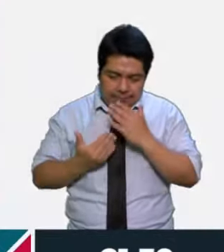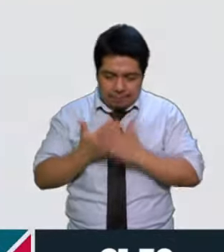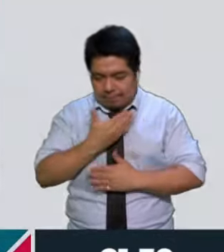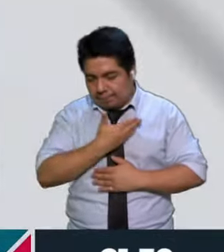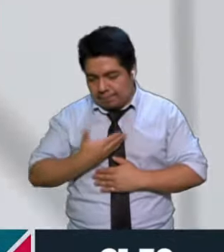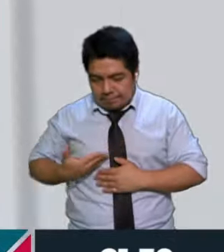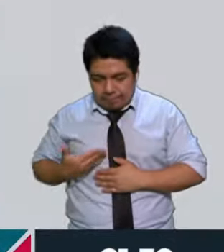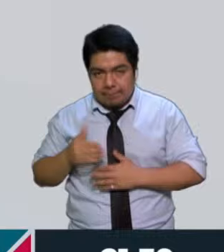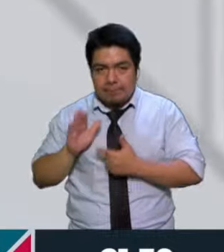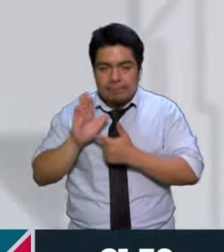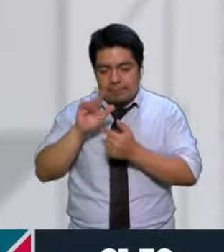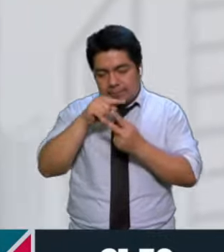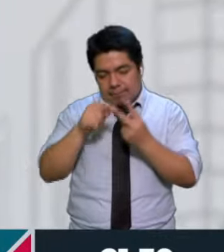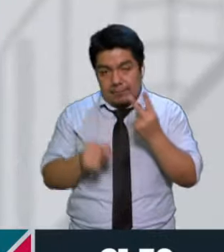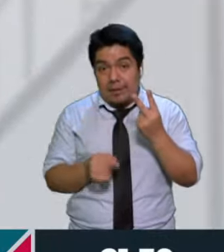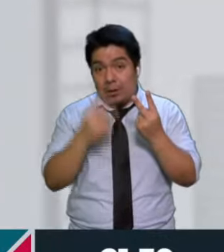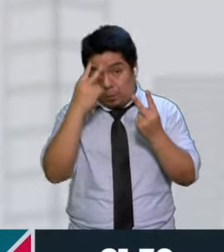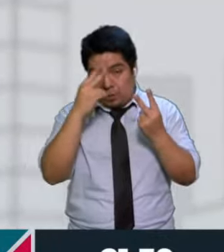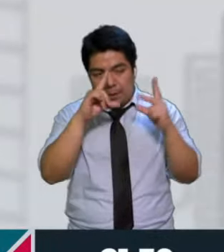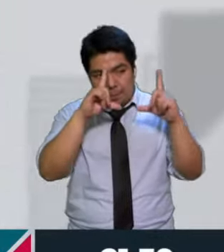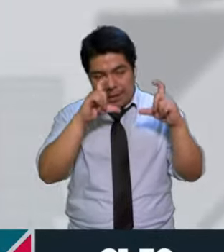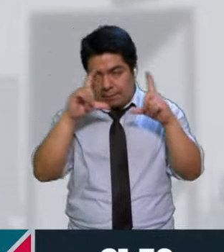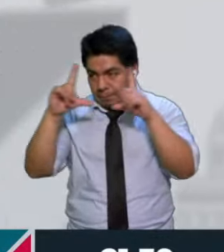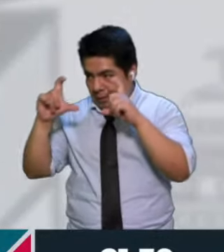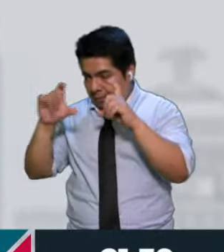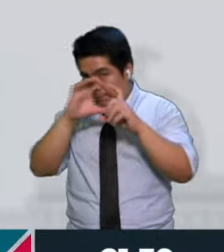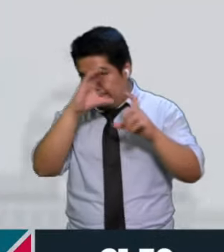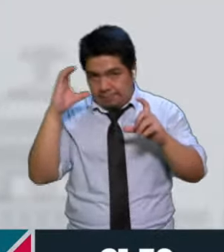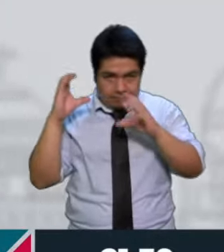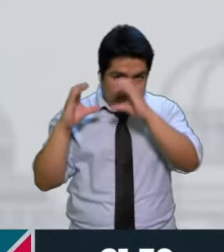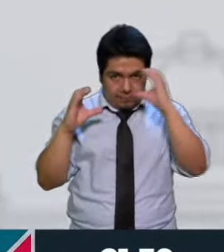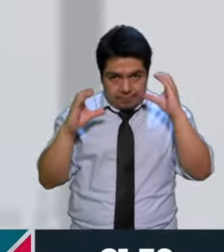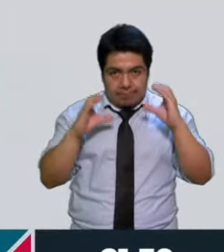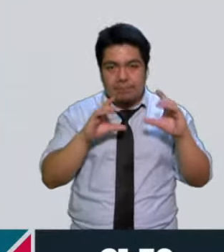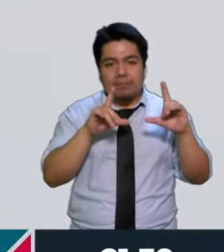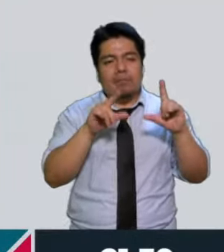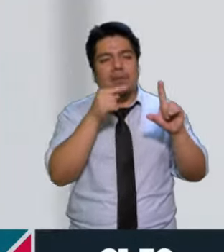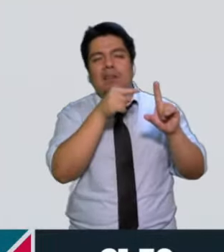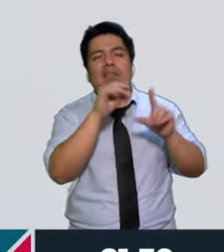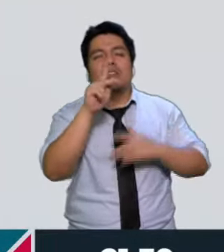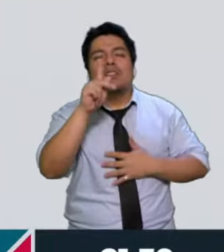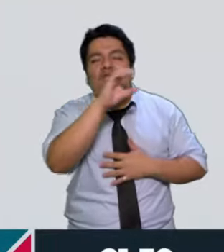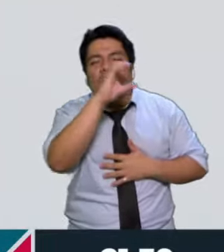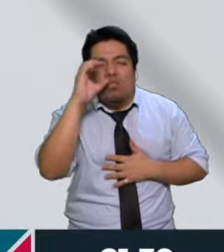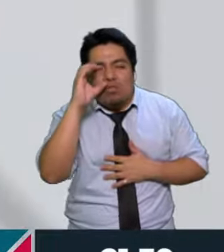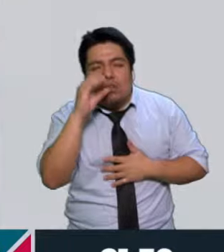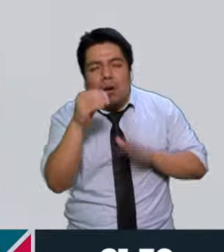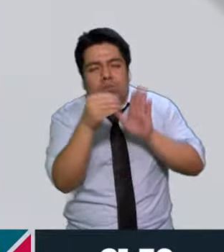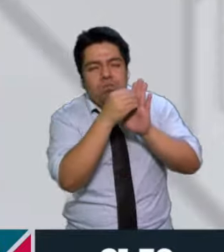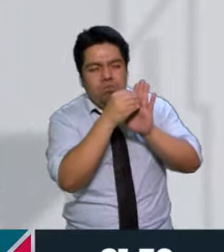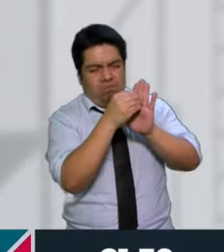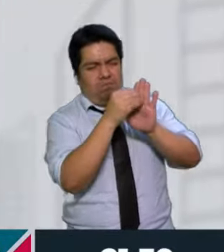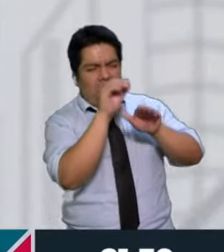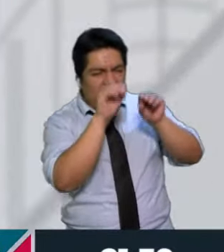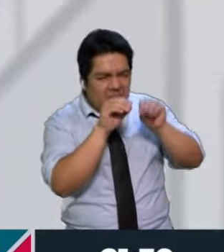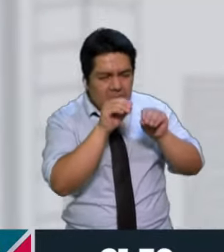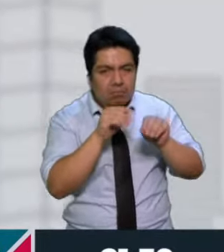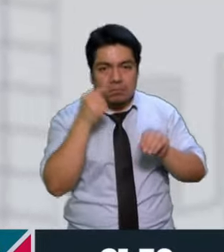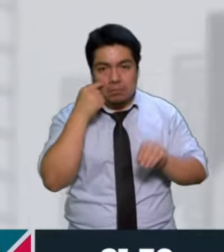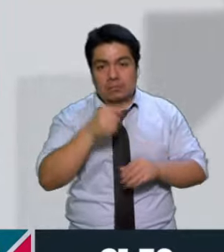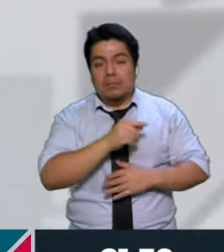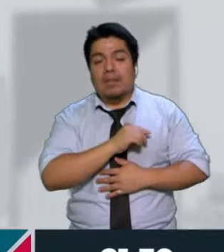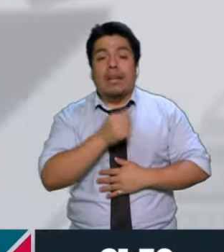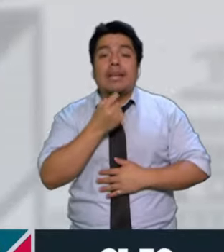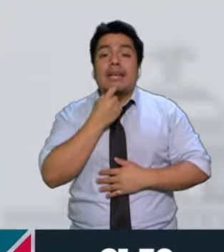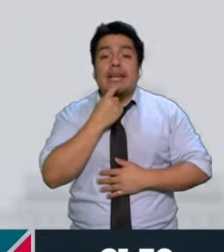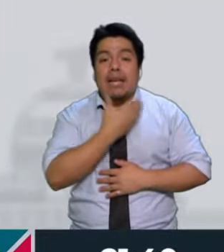se presentaron dos imágenes que son fotomontajes en donde se puede apreciar al presidente López Obrador